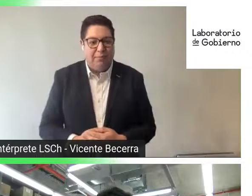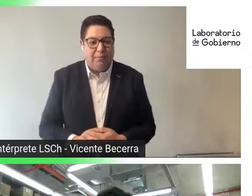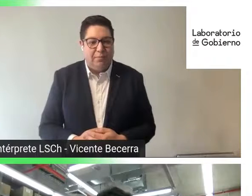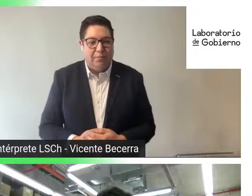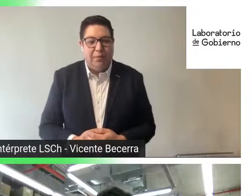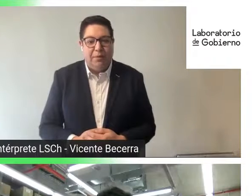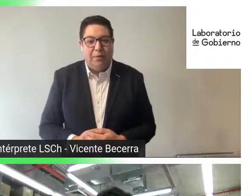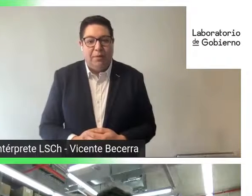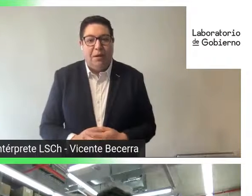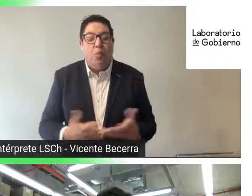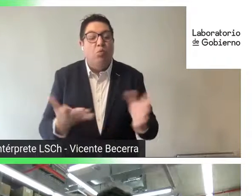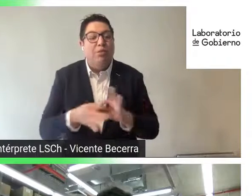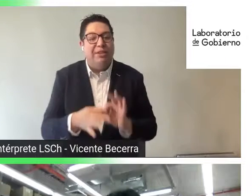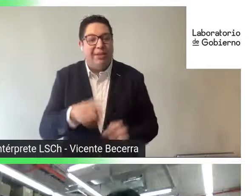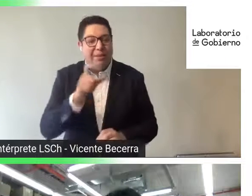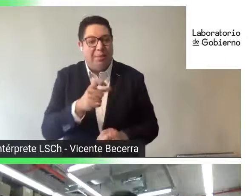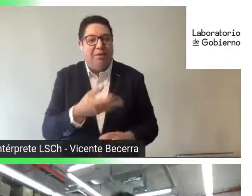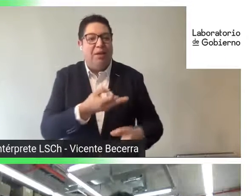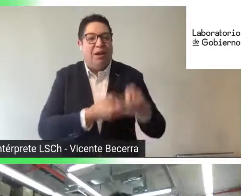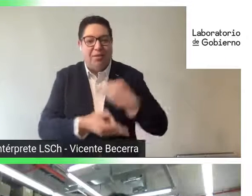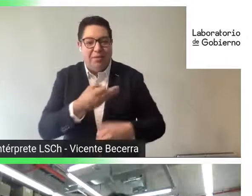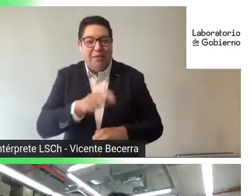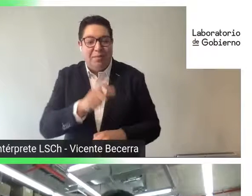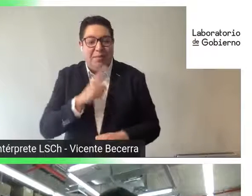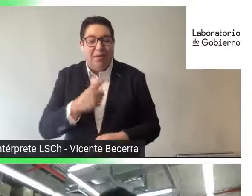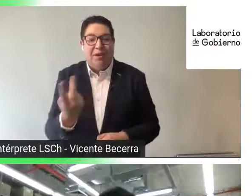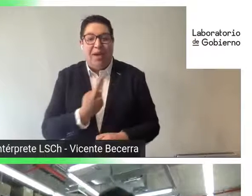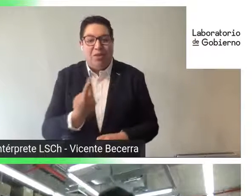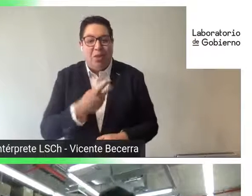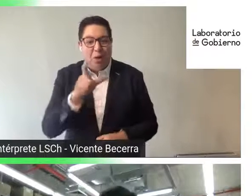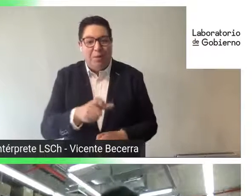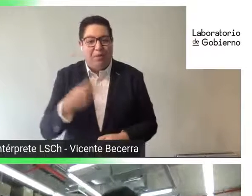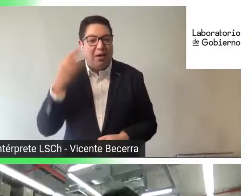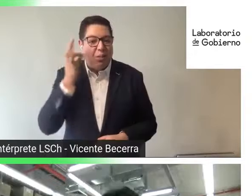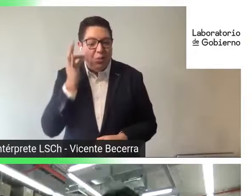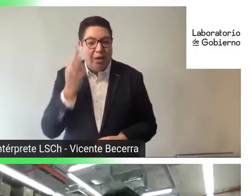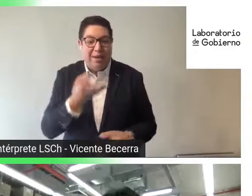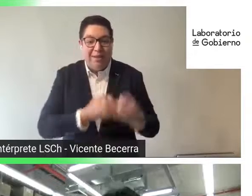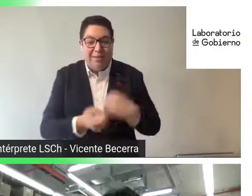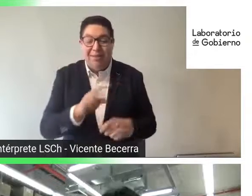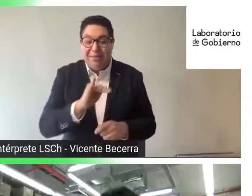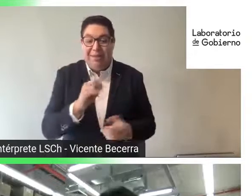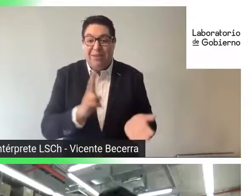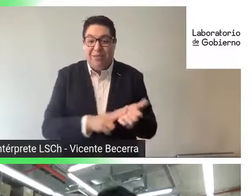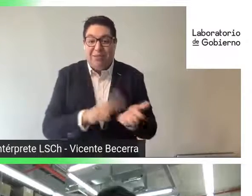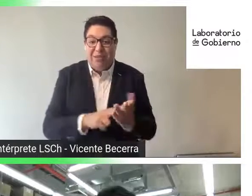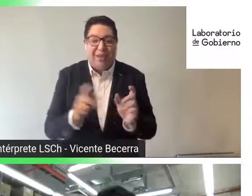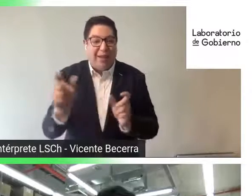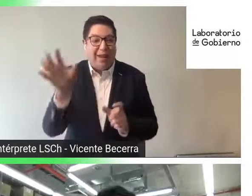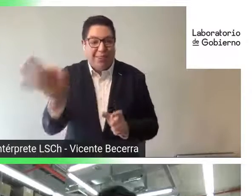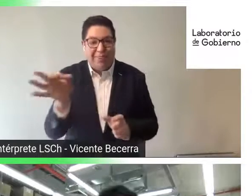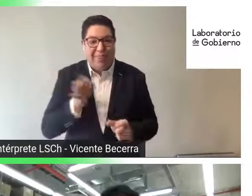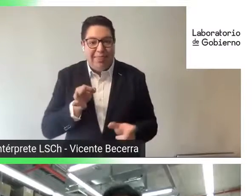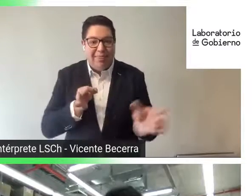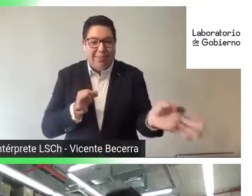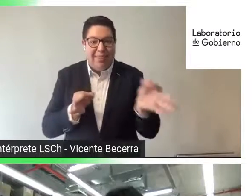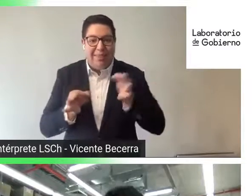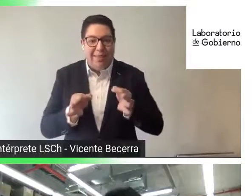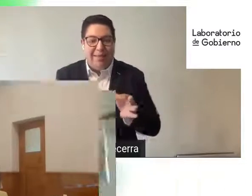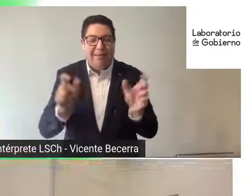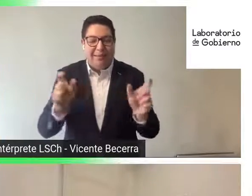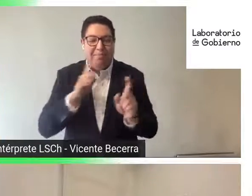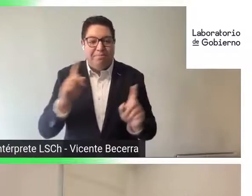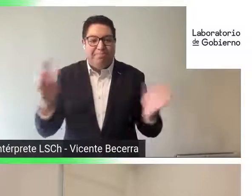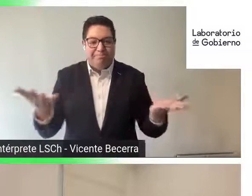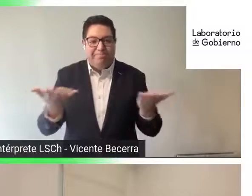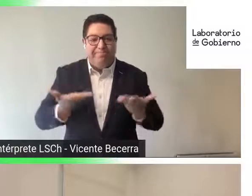Muchas gracias, Carmen Gloria, por tu testimonio. Muchas gracias, Paula, por tu testimonio. Creo que hay 2 palabras que resumen quizás parte de la receta